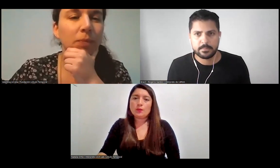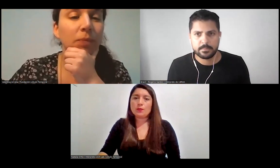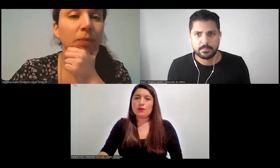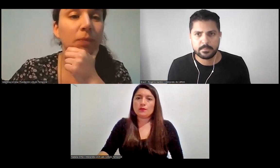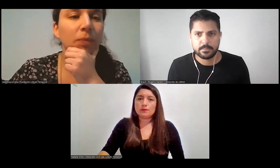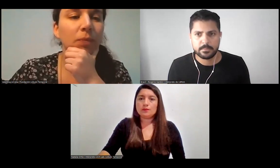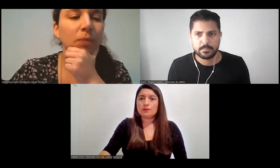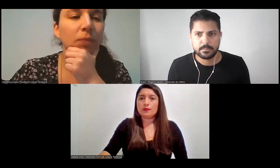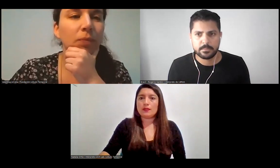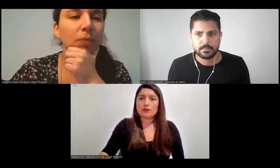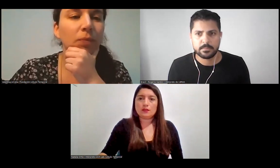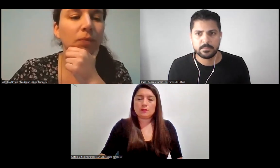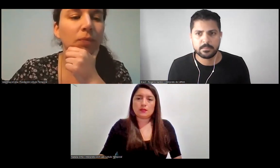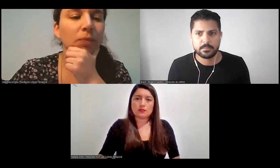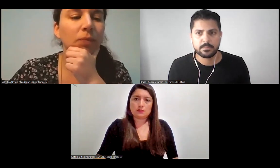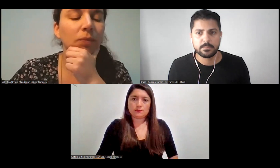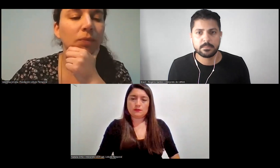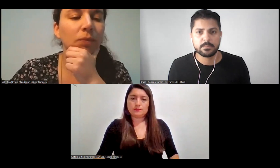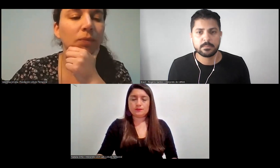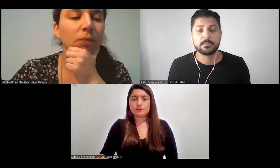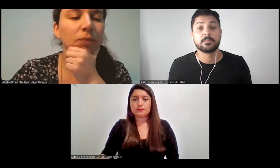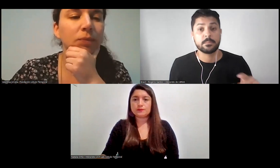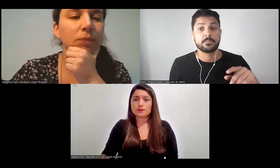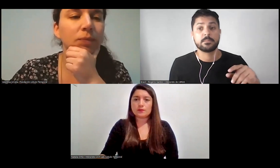Carolina dijo yo puedo. La Caro y la